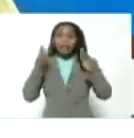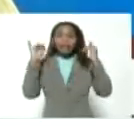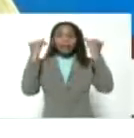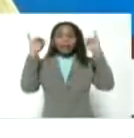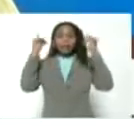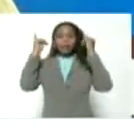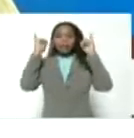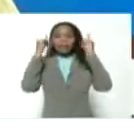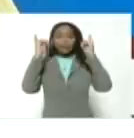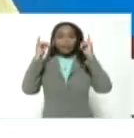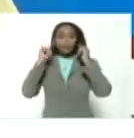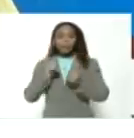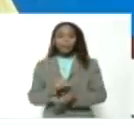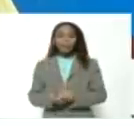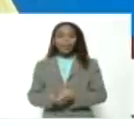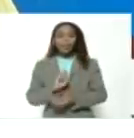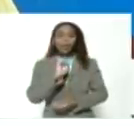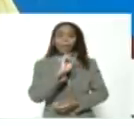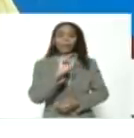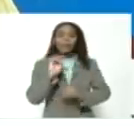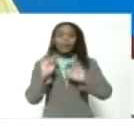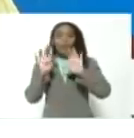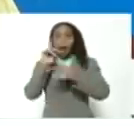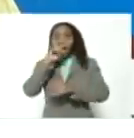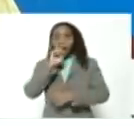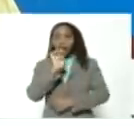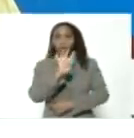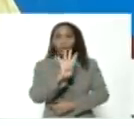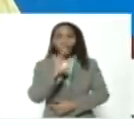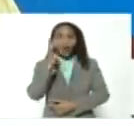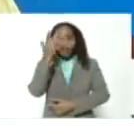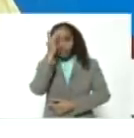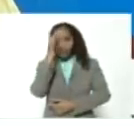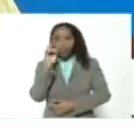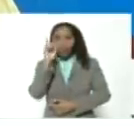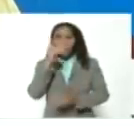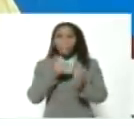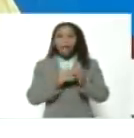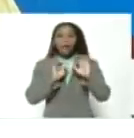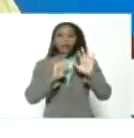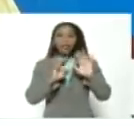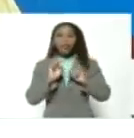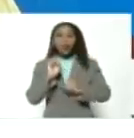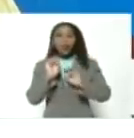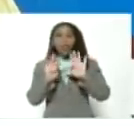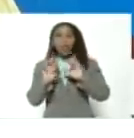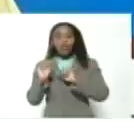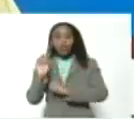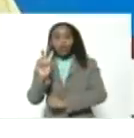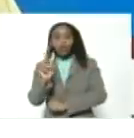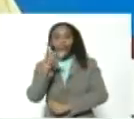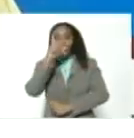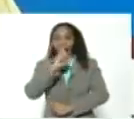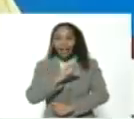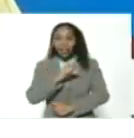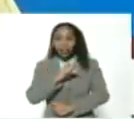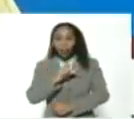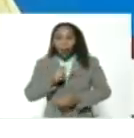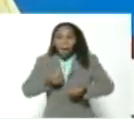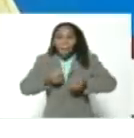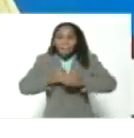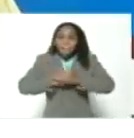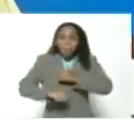celebración de los 29 años del 4 de febrero de 1992, año